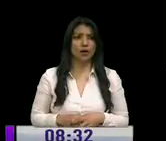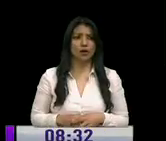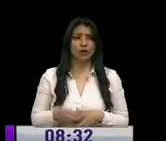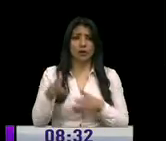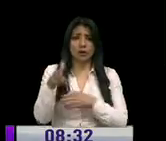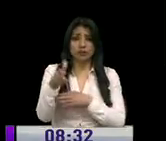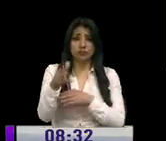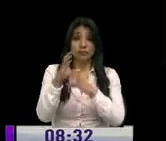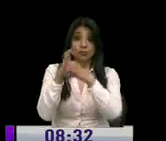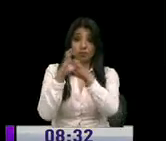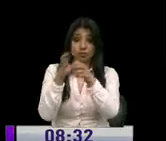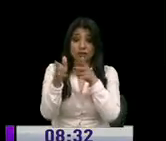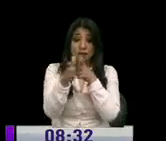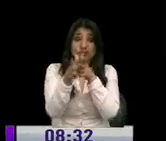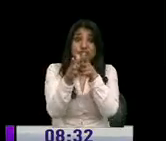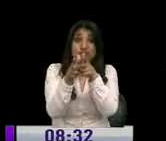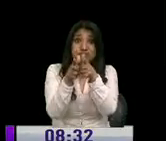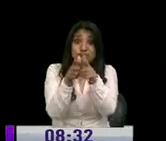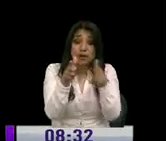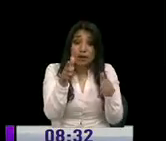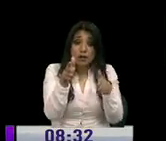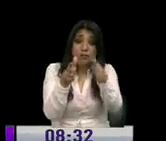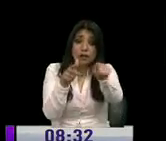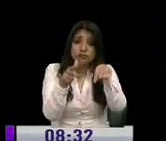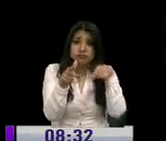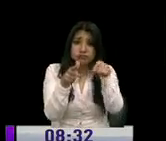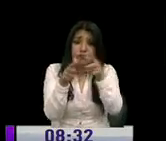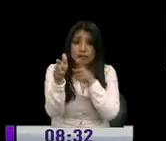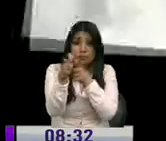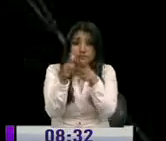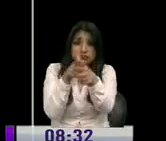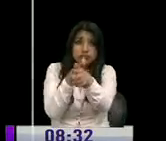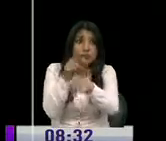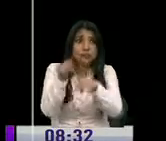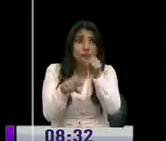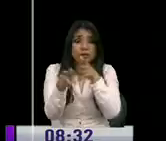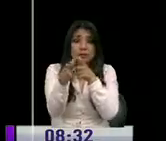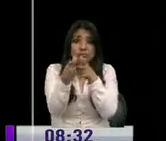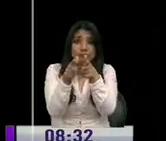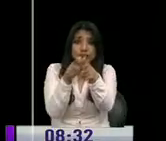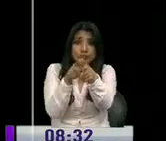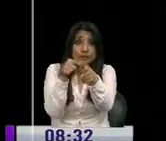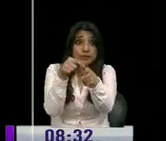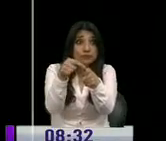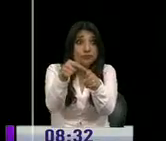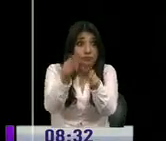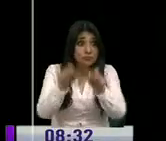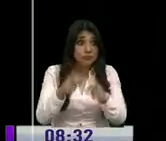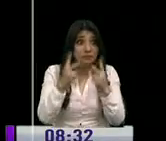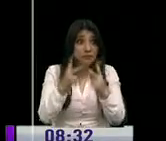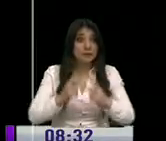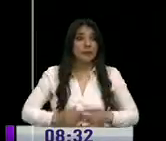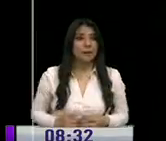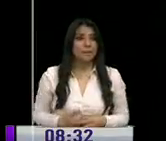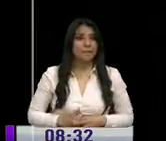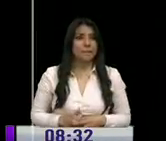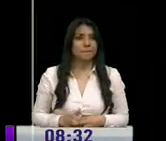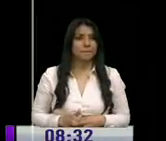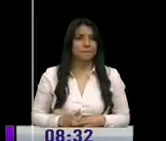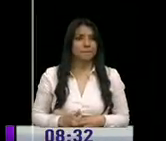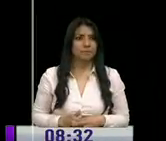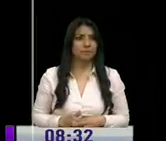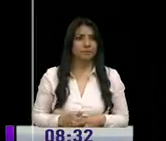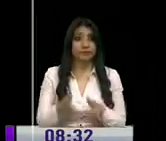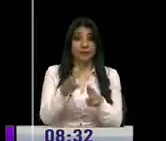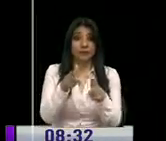Terrible. O sea, está intentando rebasar camiones. Y no puede, y verán lo que miren, pasa más adelante. Miren, como no